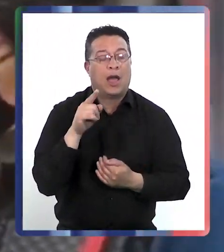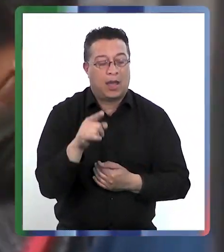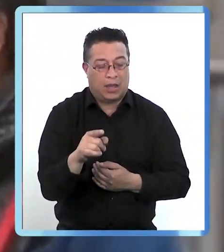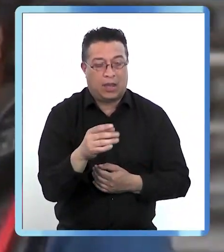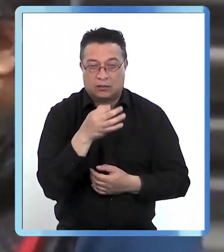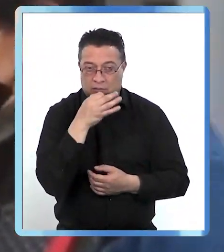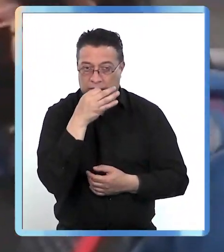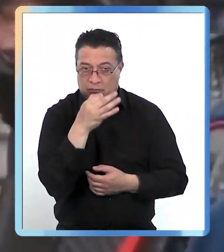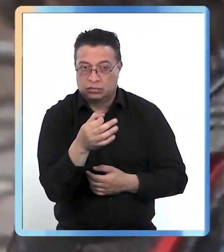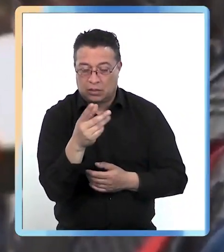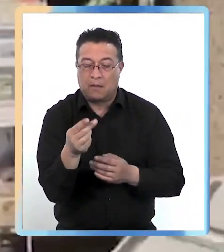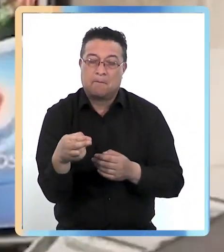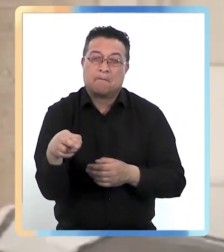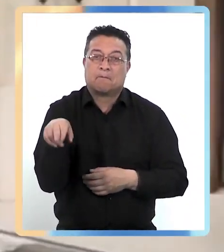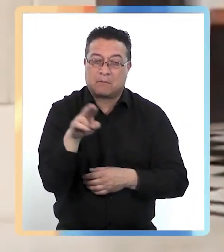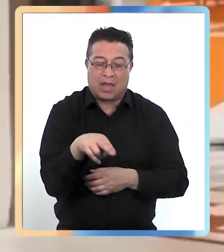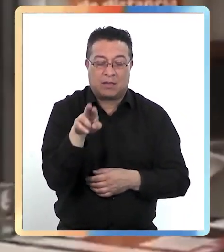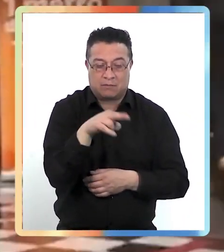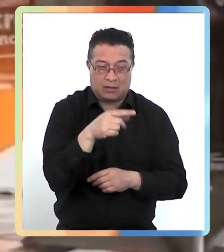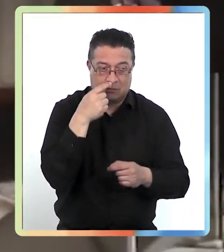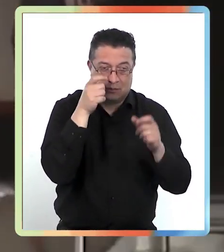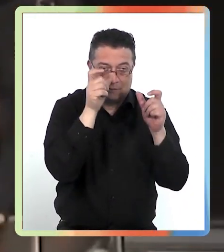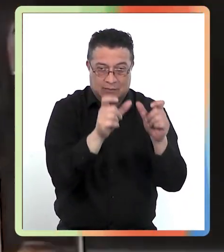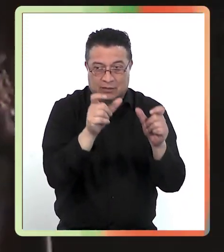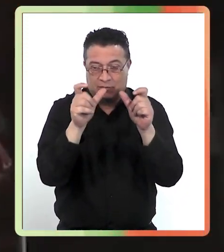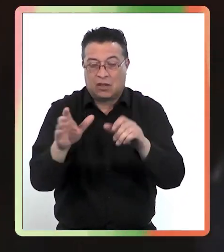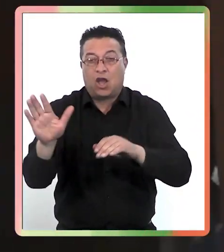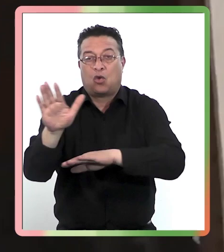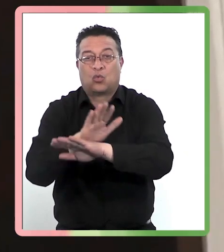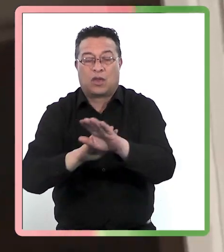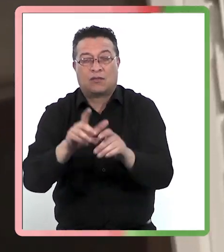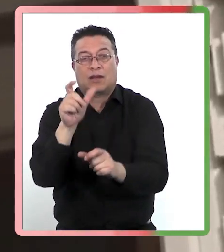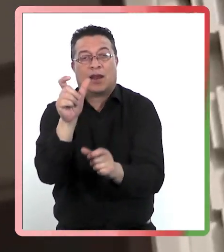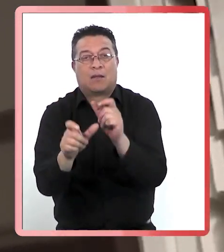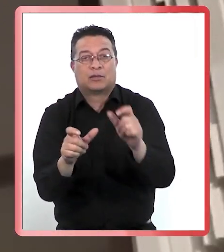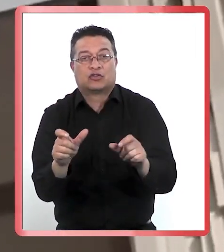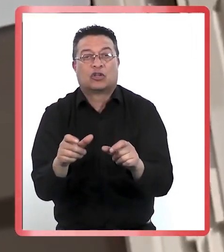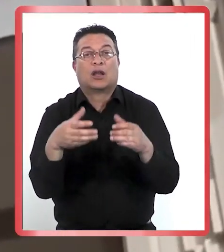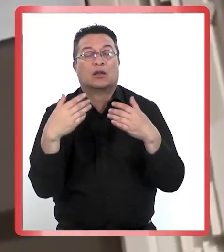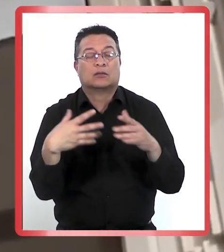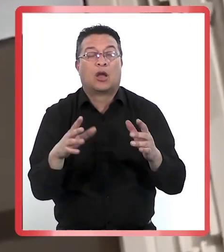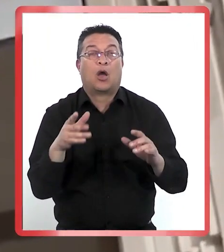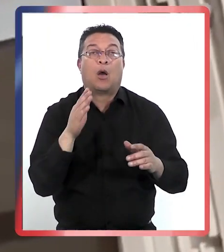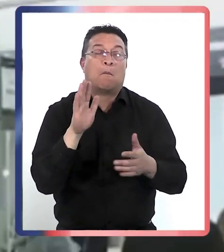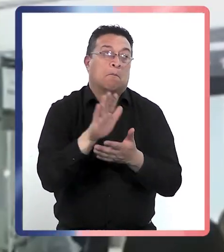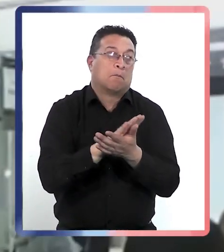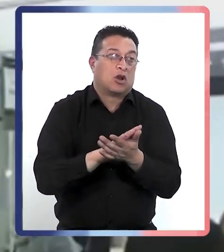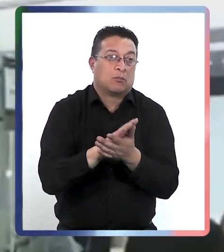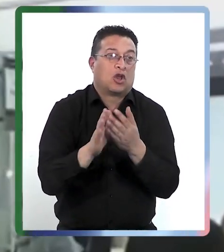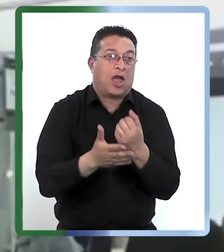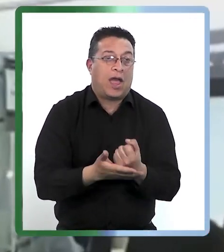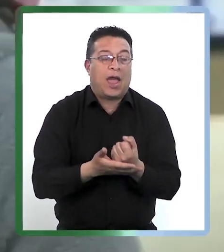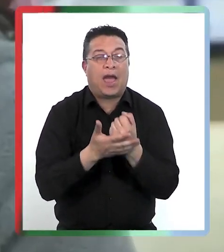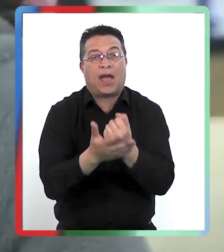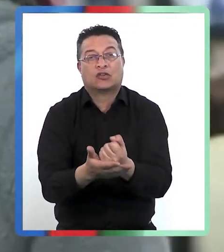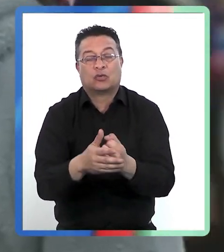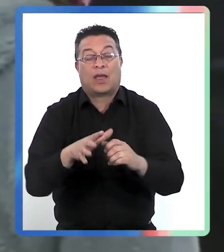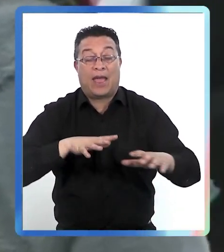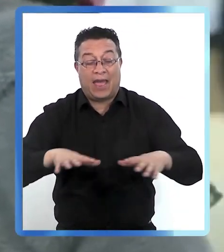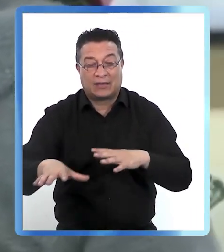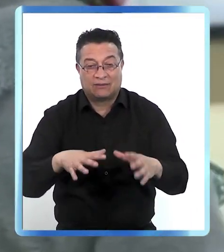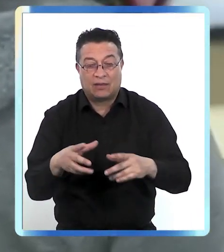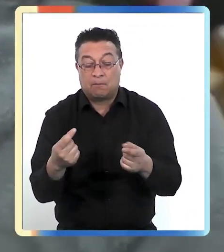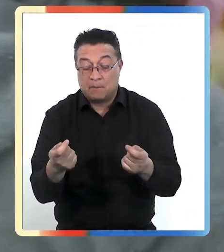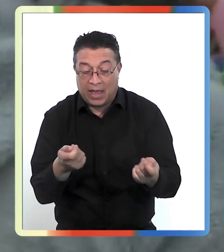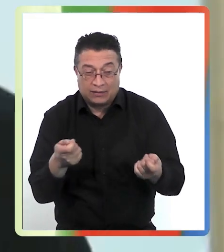es que vayan realizándose cada vez más vigilancia y cuidados del paciente. Es decir, que uno vaya, por ejemplo, ayudándolo en las